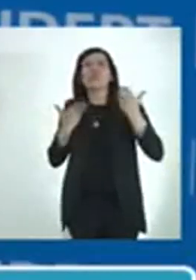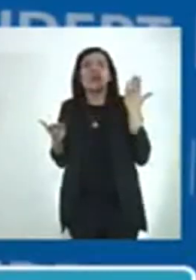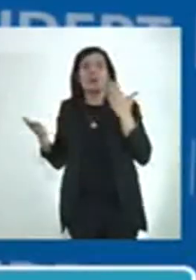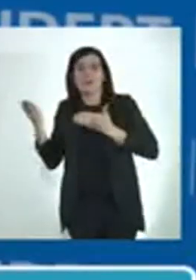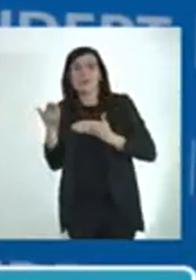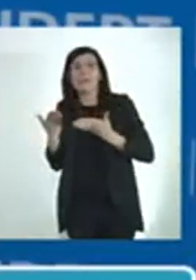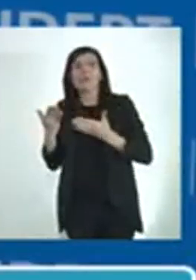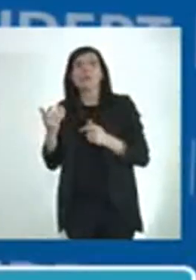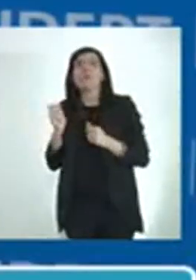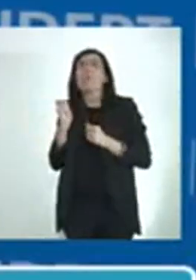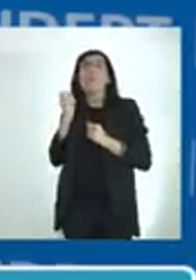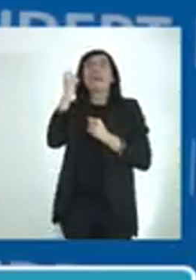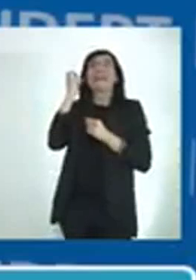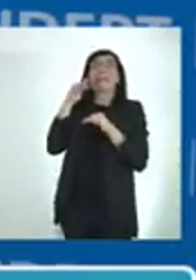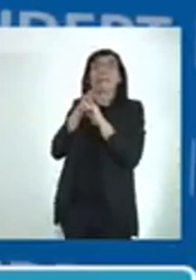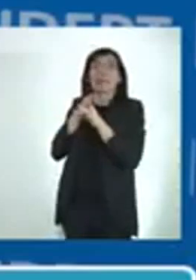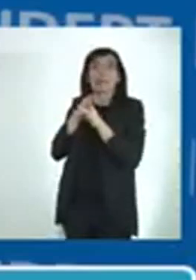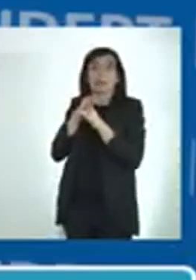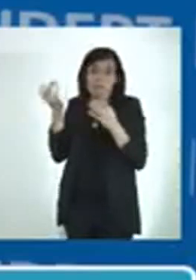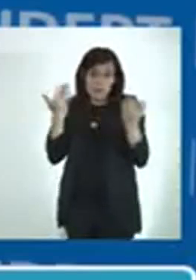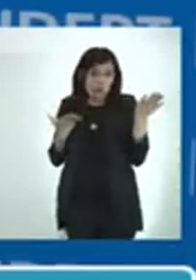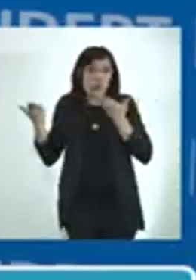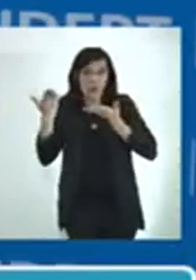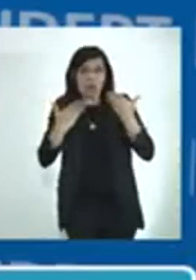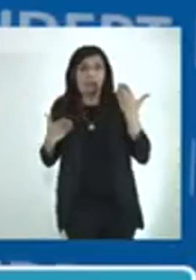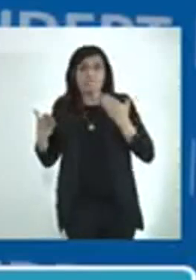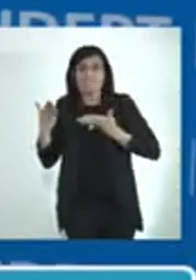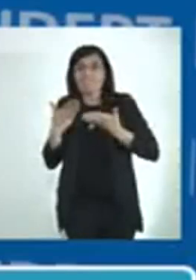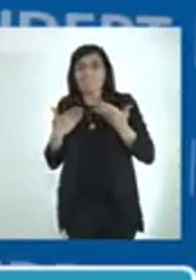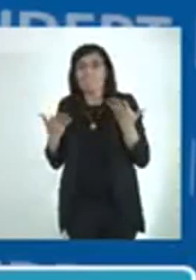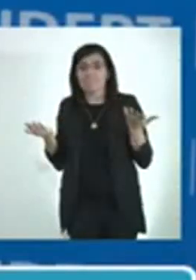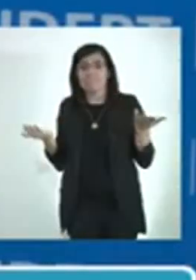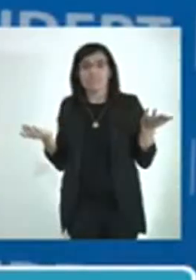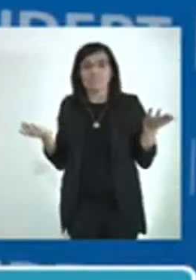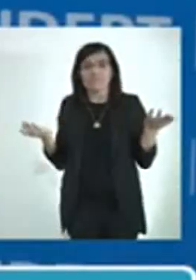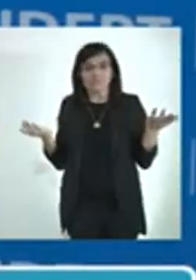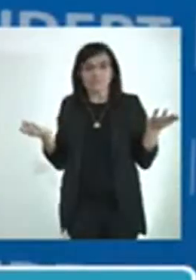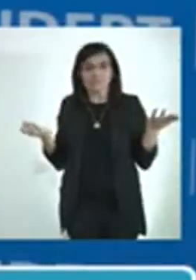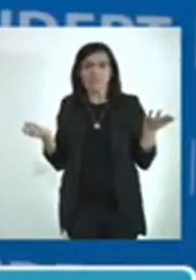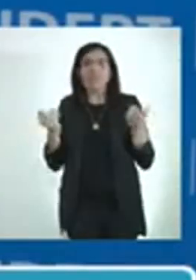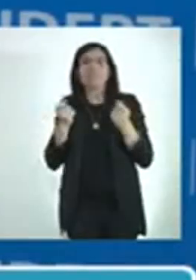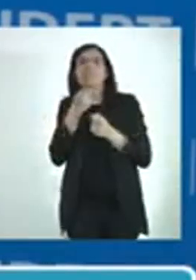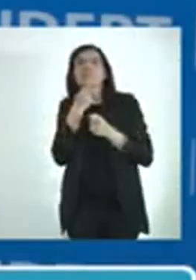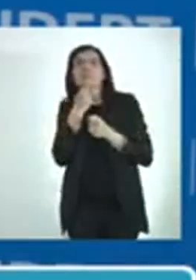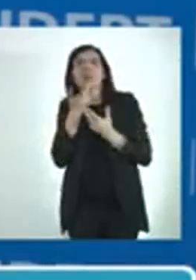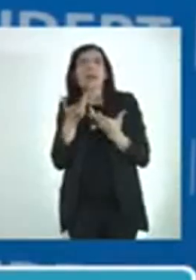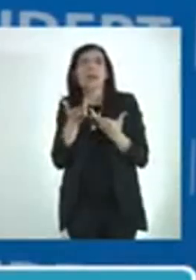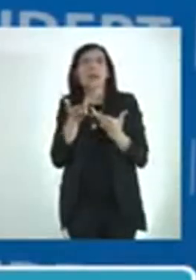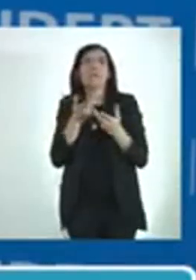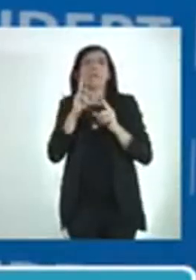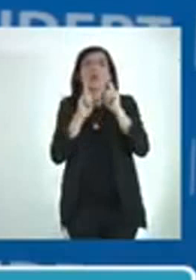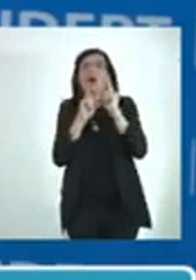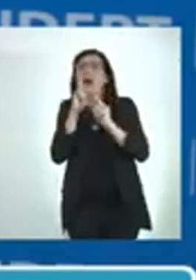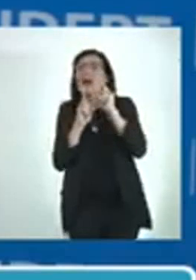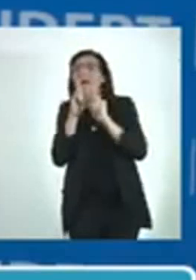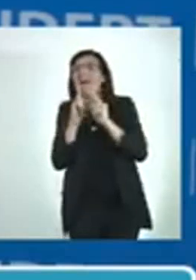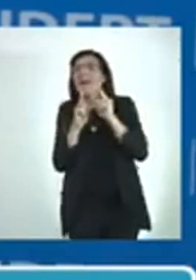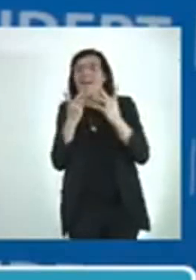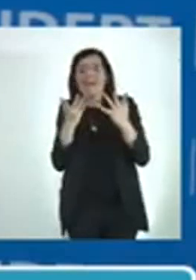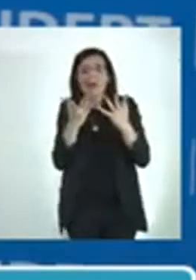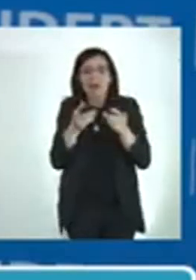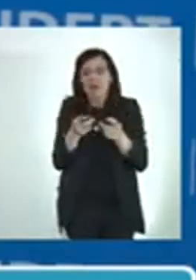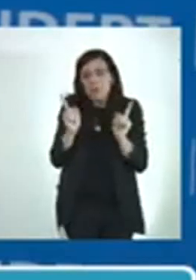curriculares, claro, también hay algo que es súper interesante de la ESI, que a lo que nosotros decimos las puertas de entrada, que son los acontecimientos que pasan